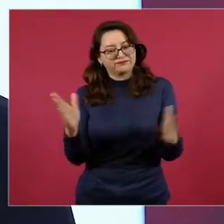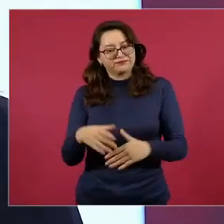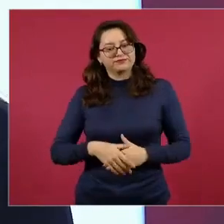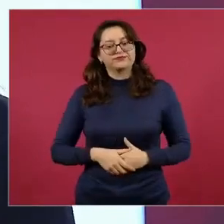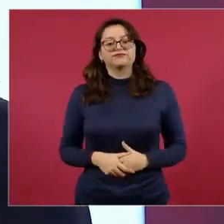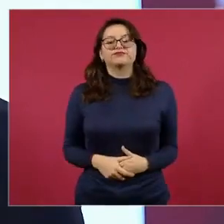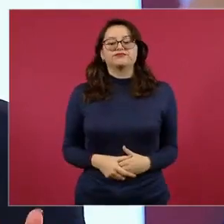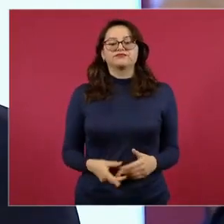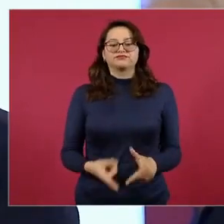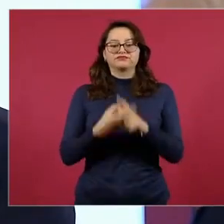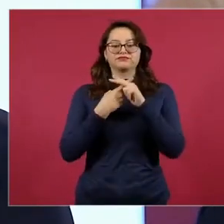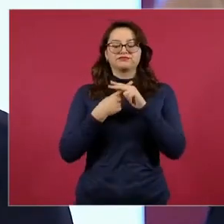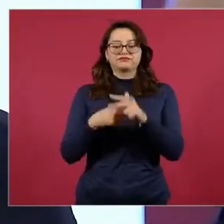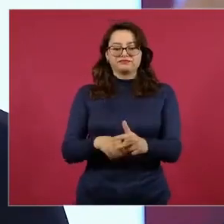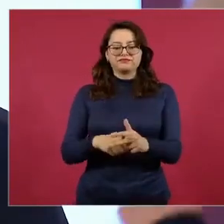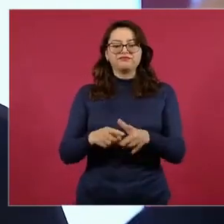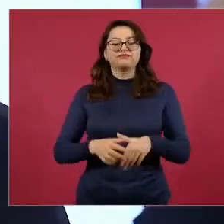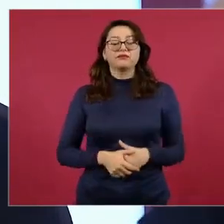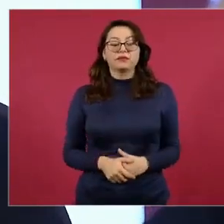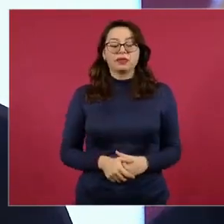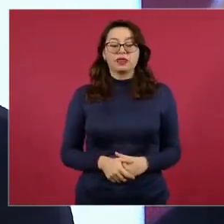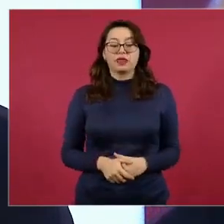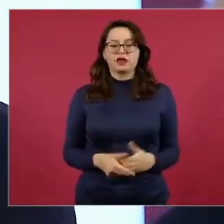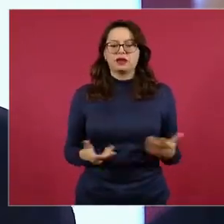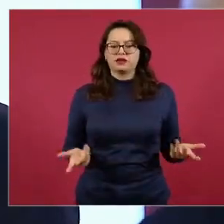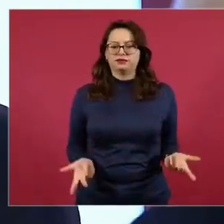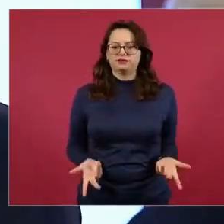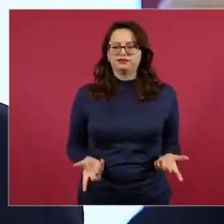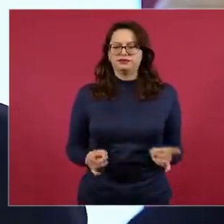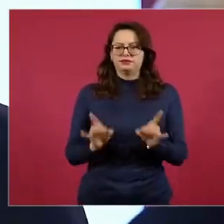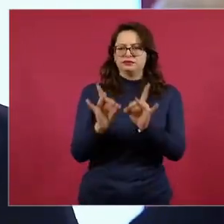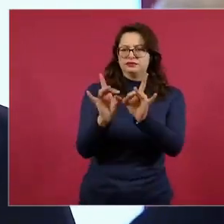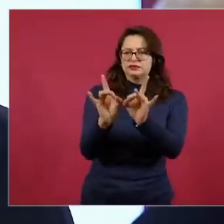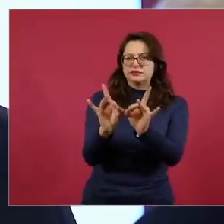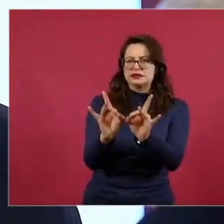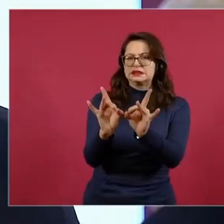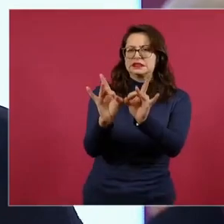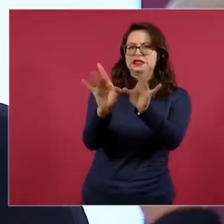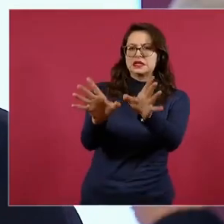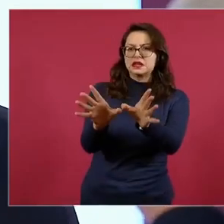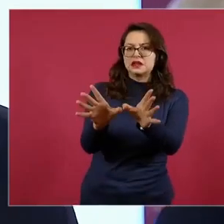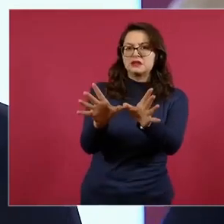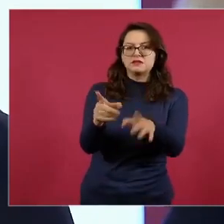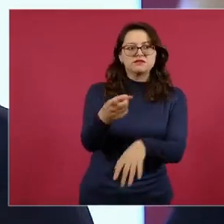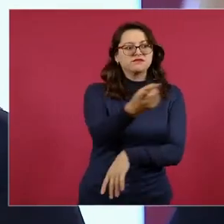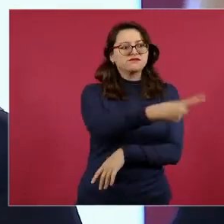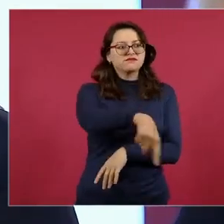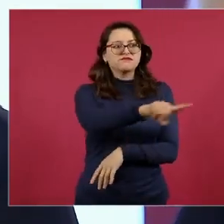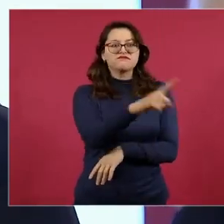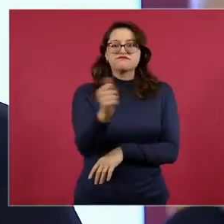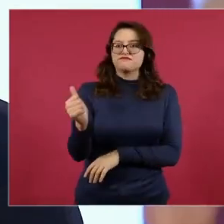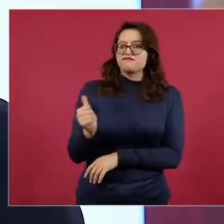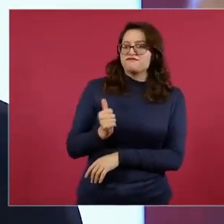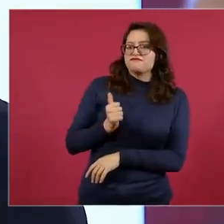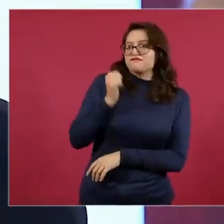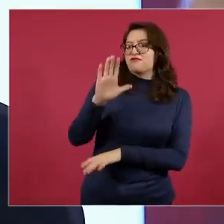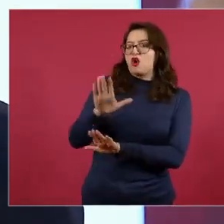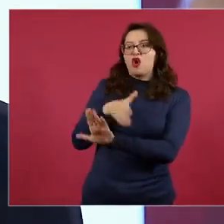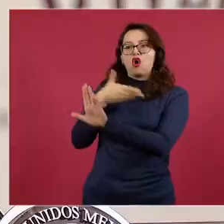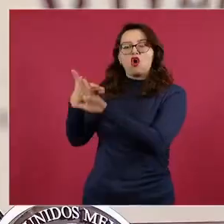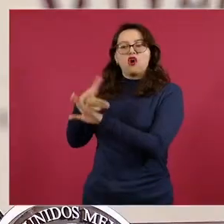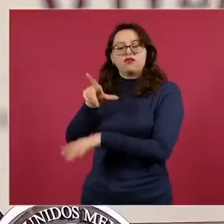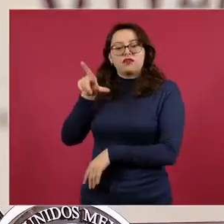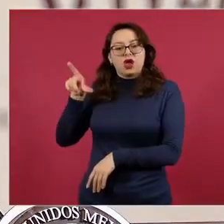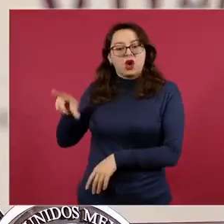y oposición utilizan cualquier situación para culpar al gobierno y lo convierten en un espectáculo para